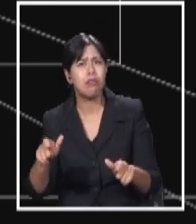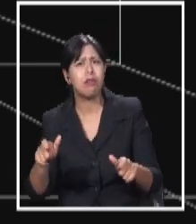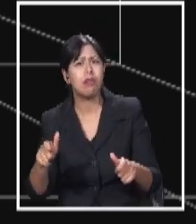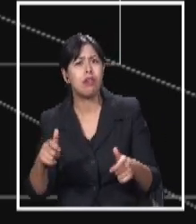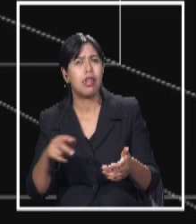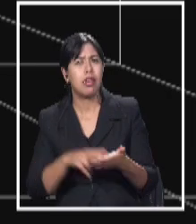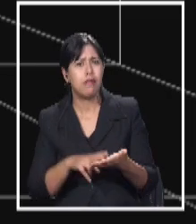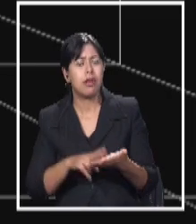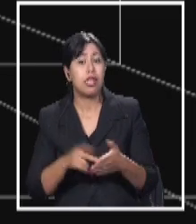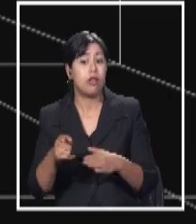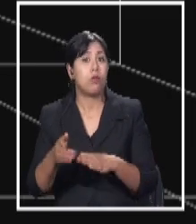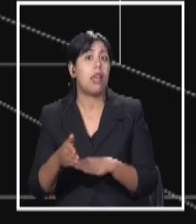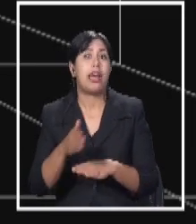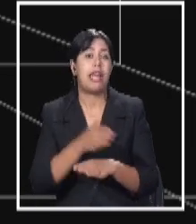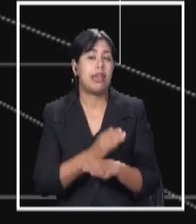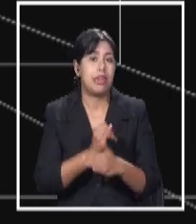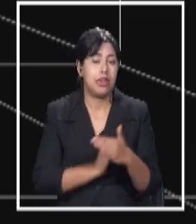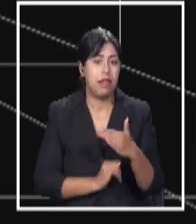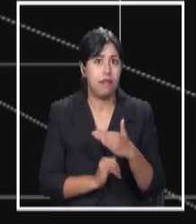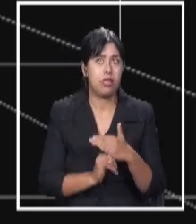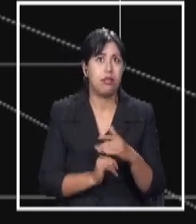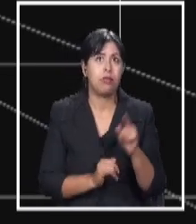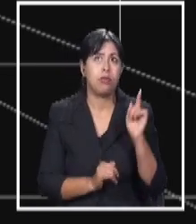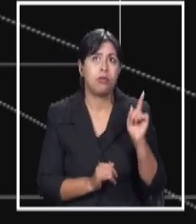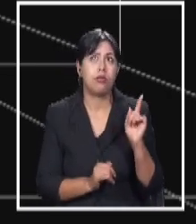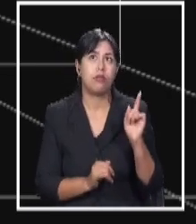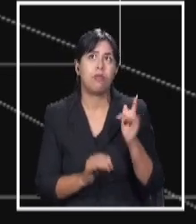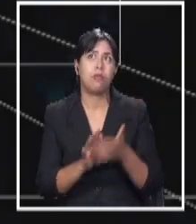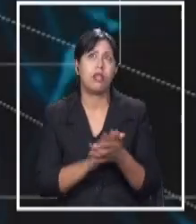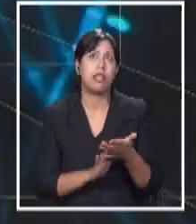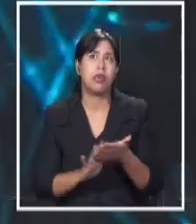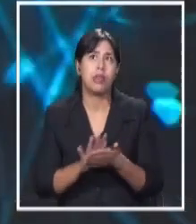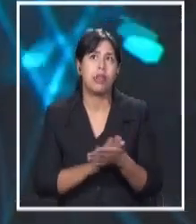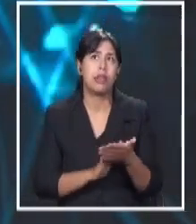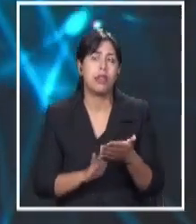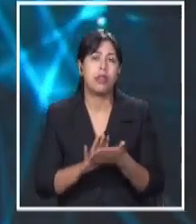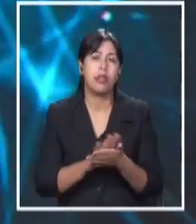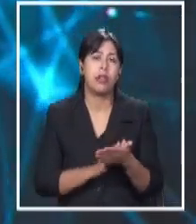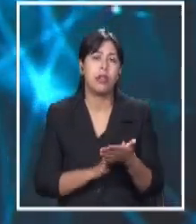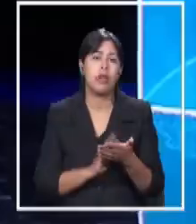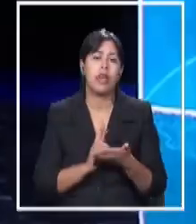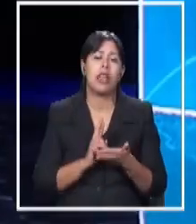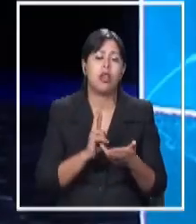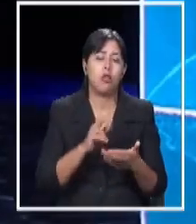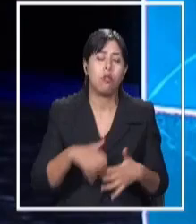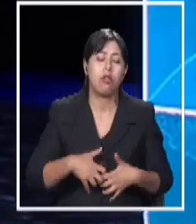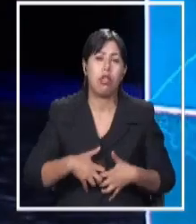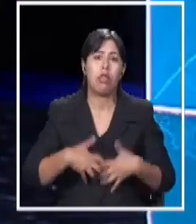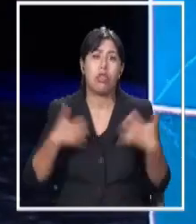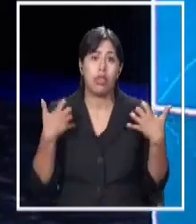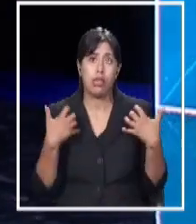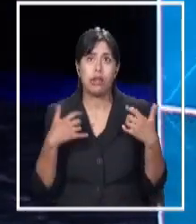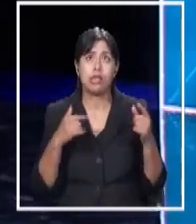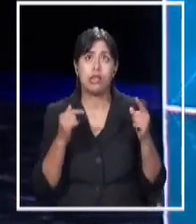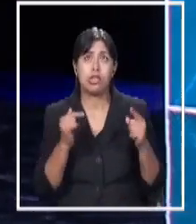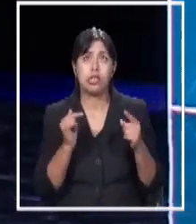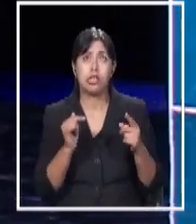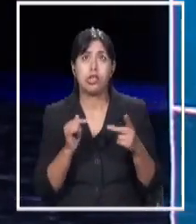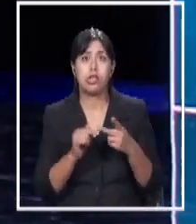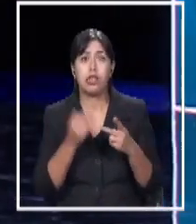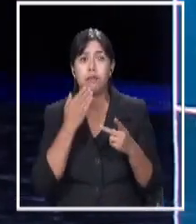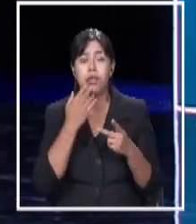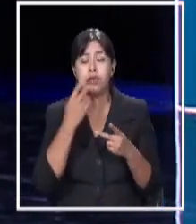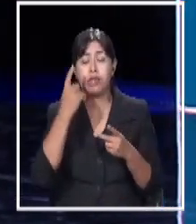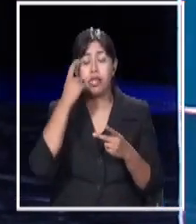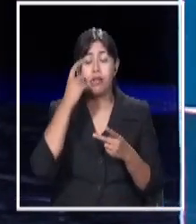es antes de la intervención. Estos son, por ejemplo, reactividad o desregulación emocional, y esto es ideación suicida, que es